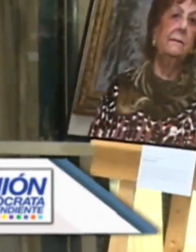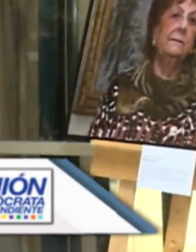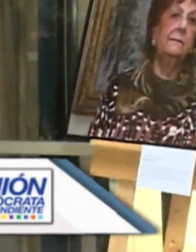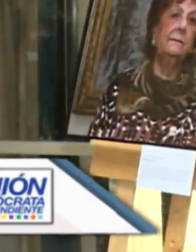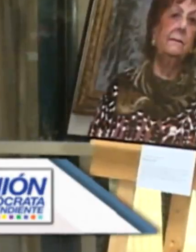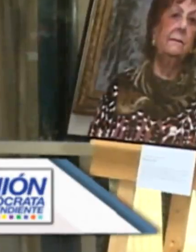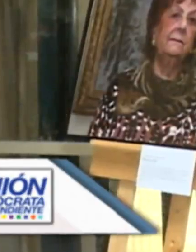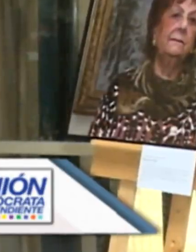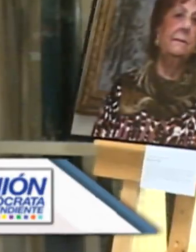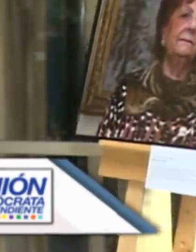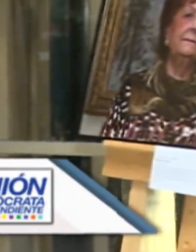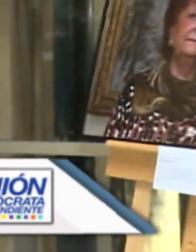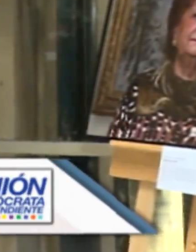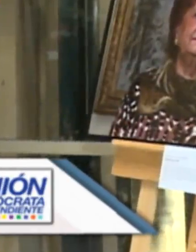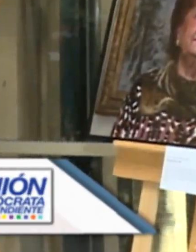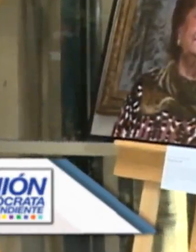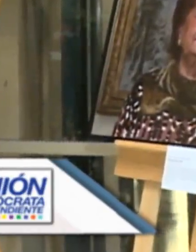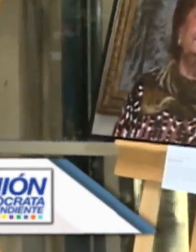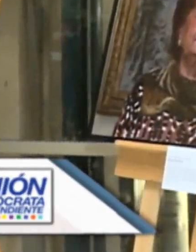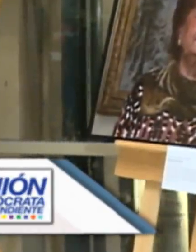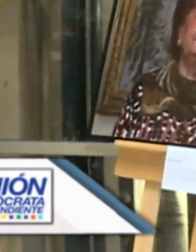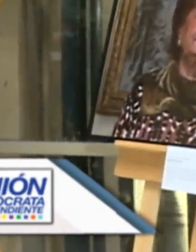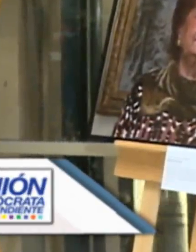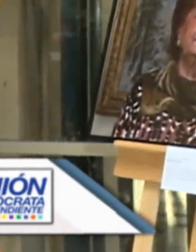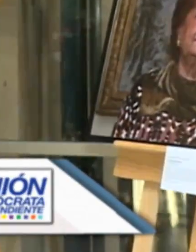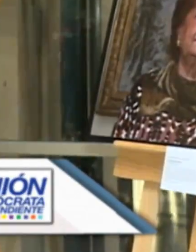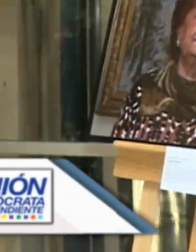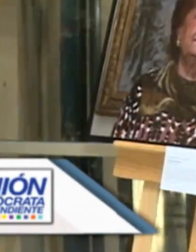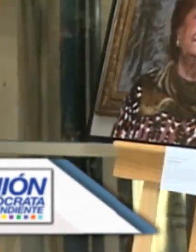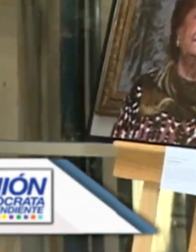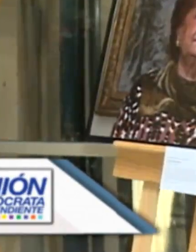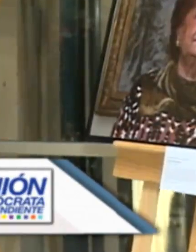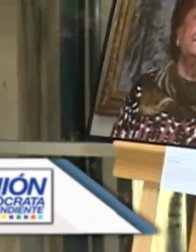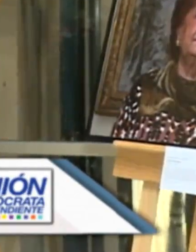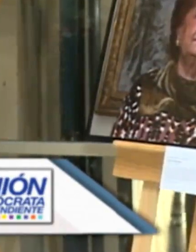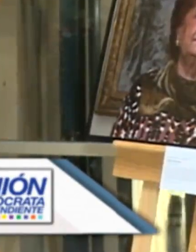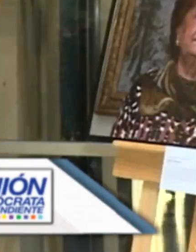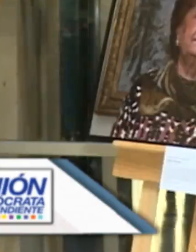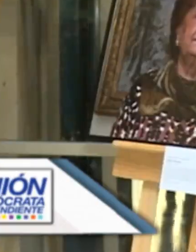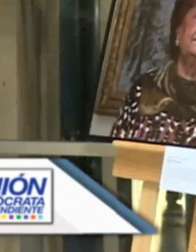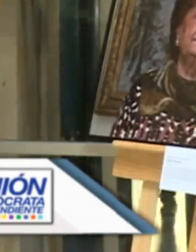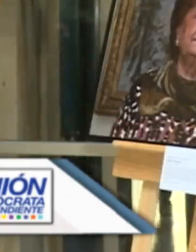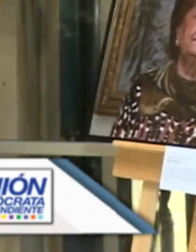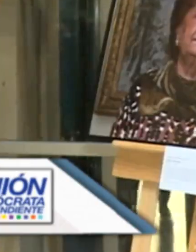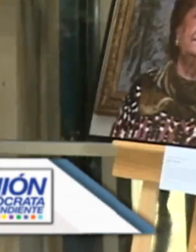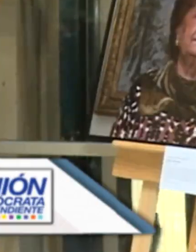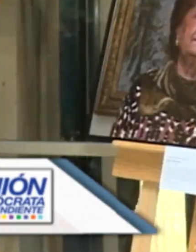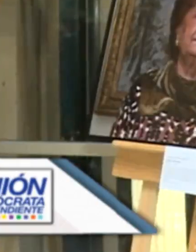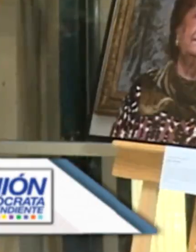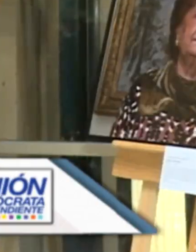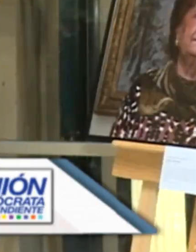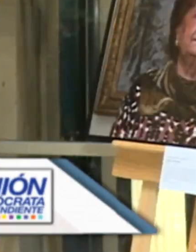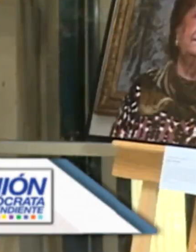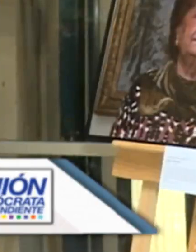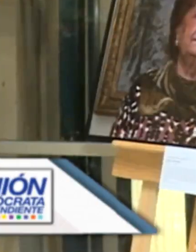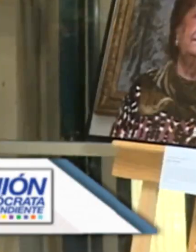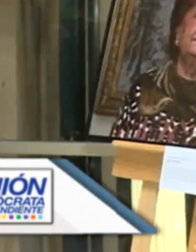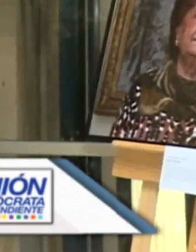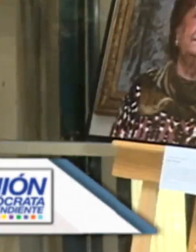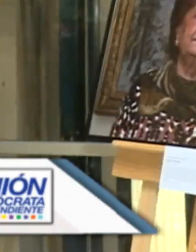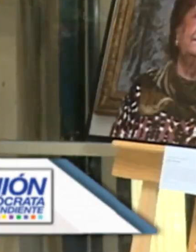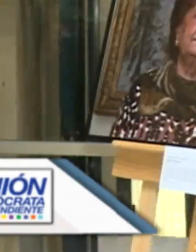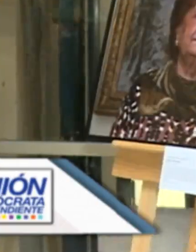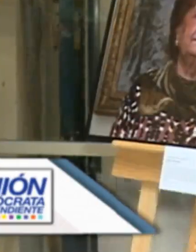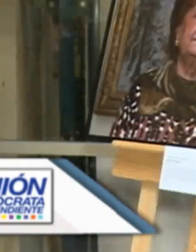iniciativas de este gobierno que buscan aumentar la productividad y que se recupere el crecimiento ¿cómo lo hacen? uno tratando de facilitar la venta de servicios de Chile hacia el